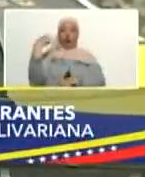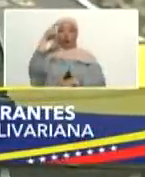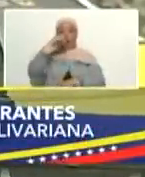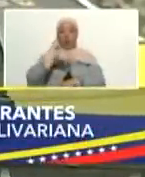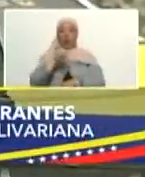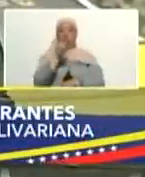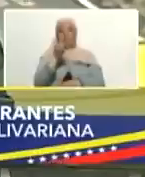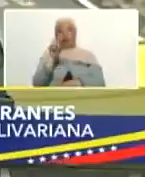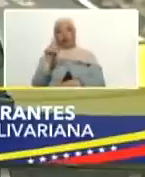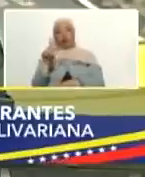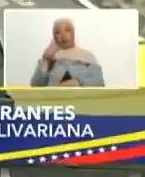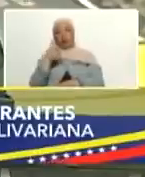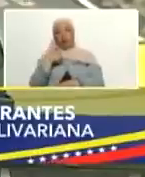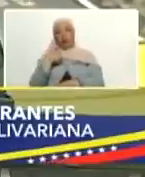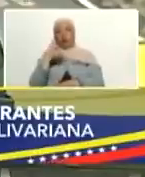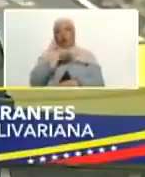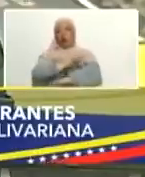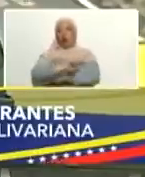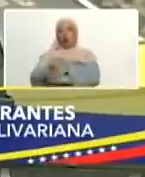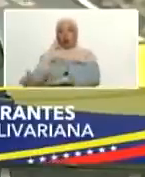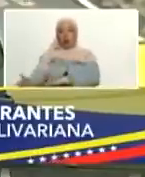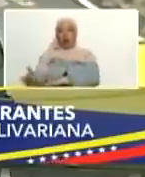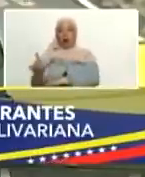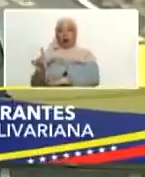ordenó acabar,